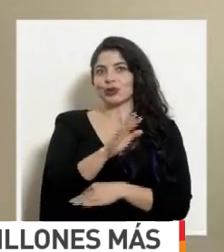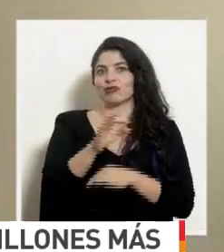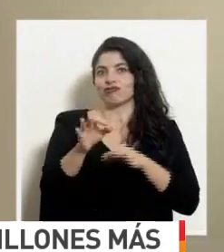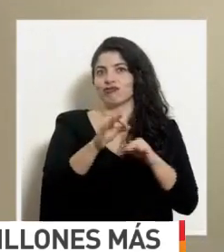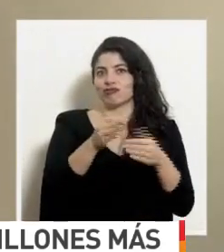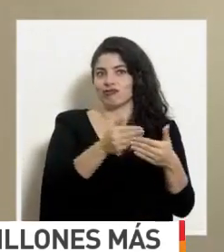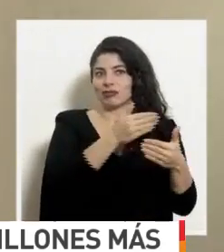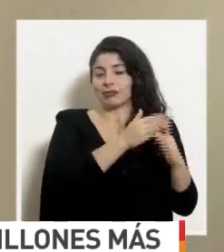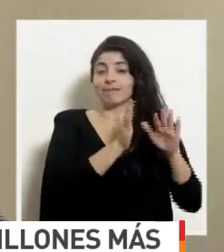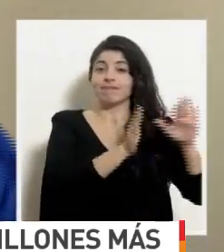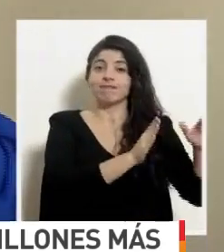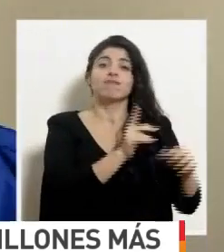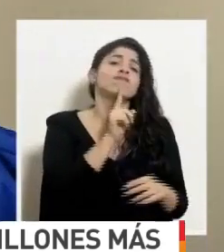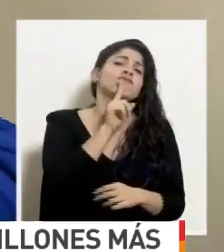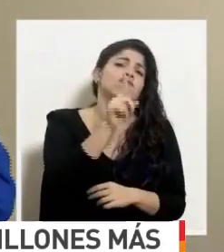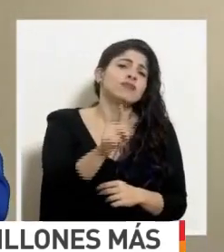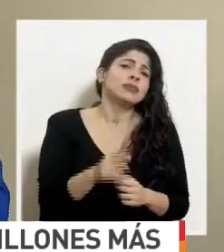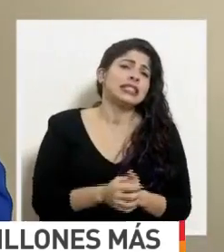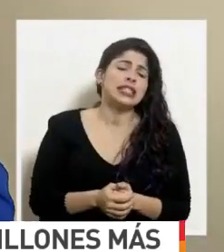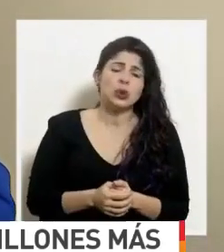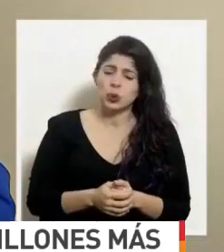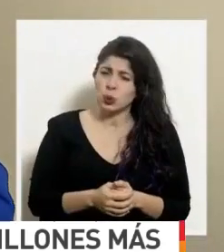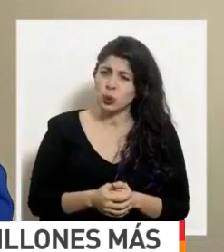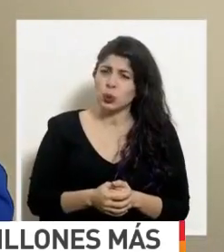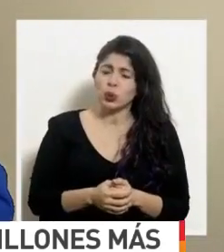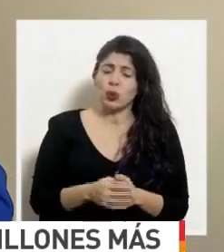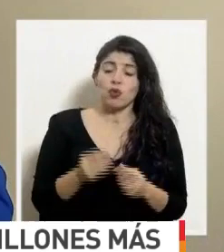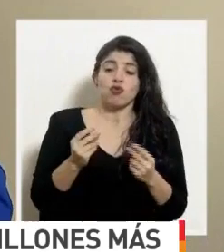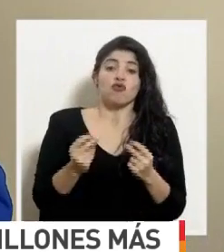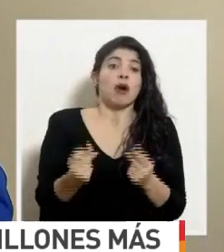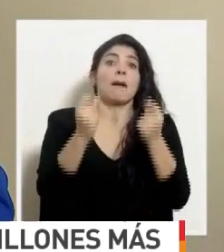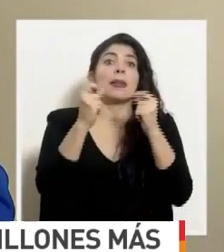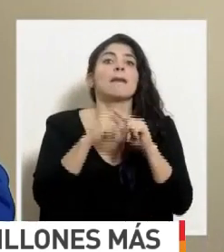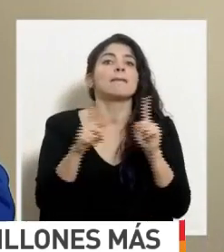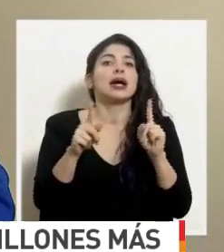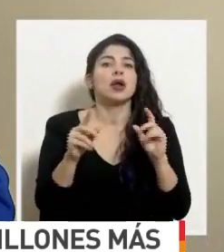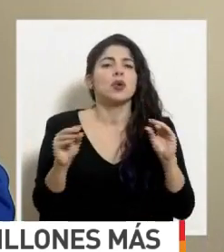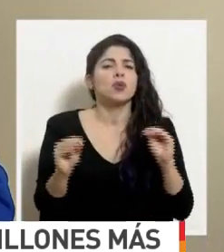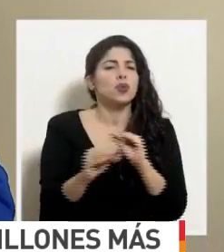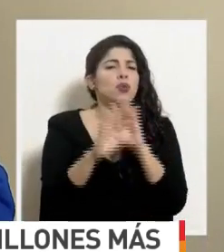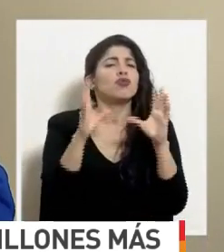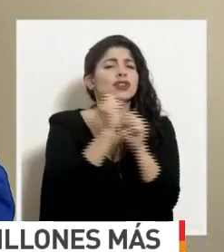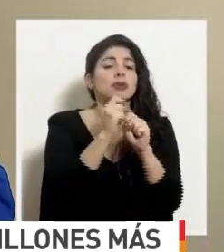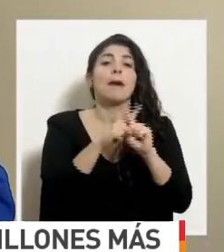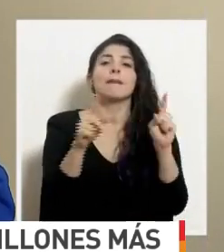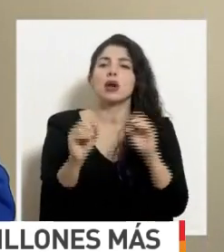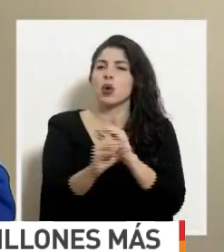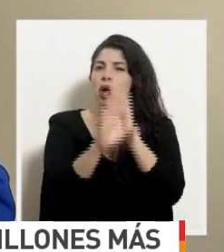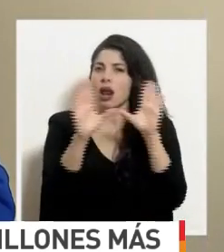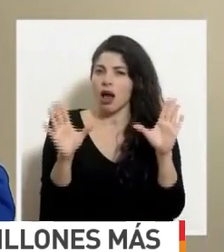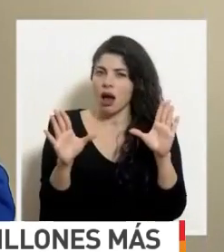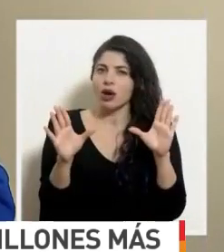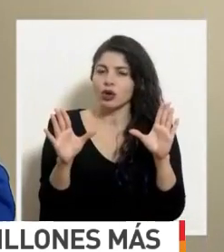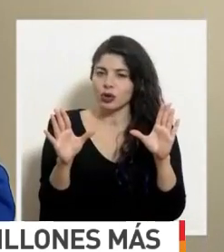preámbulo. En realidad es muy sucinto, pero es bastante claro. Tenemos que